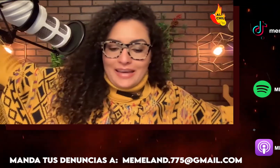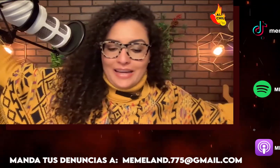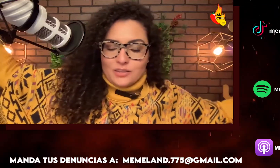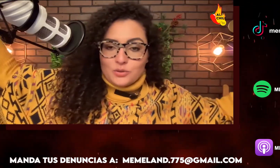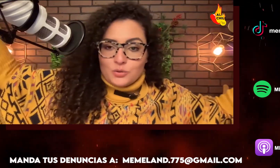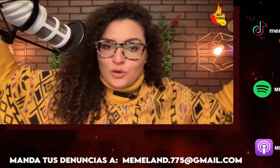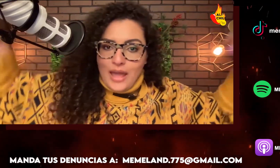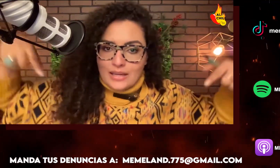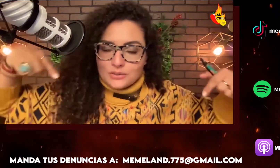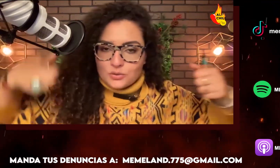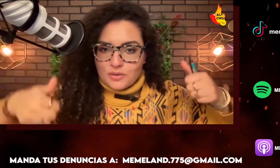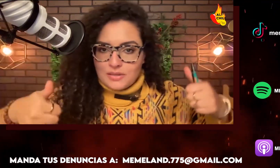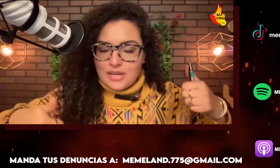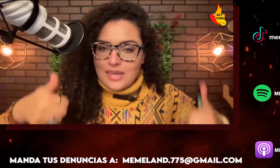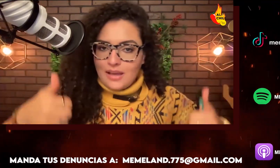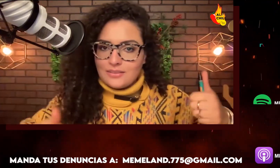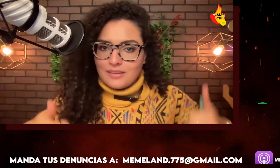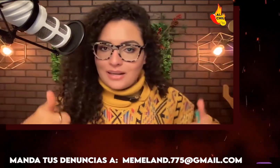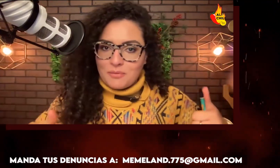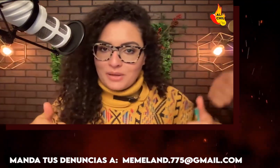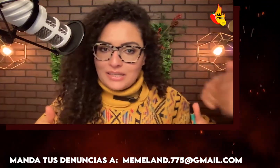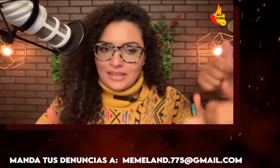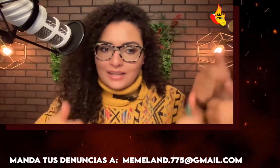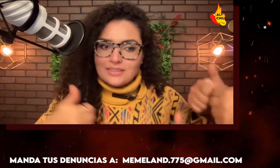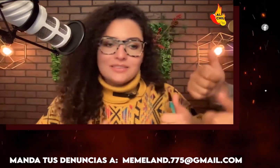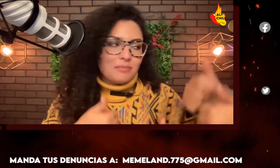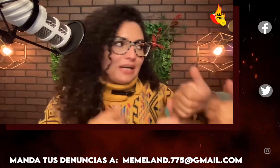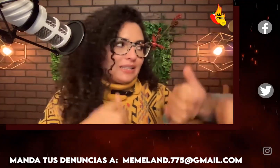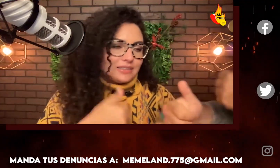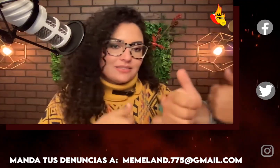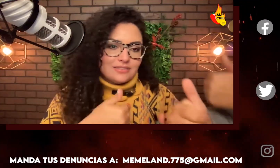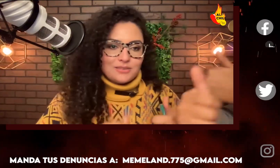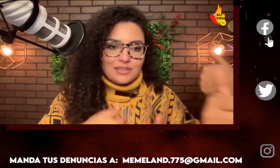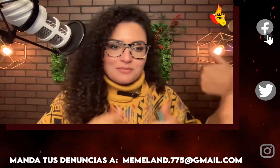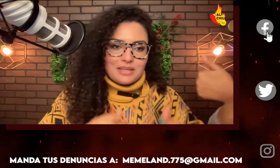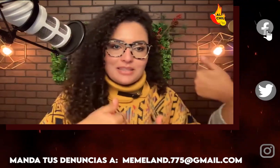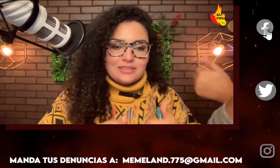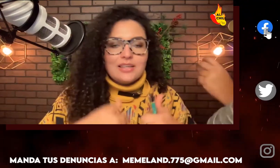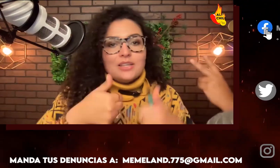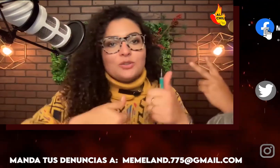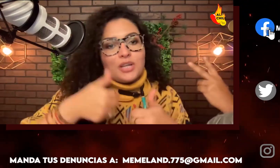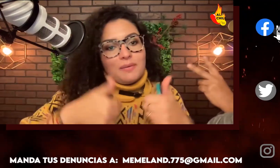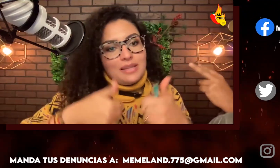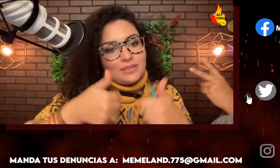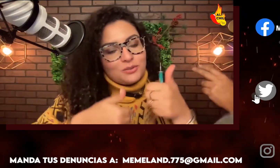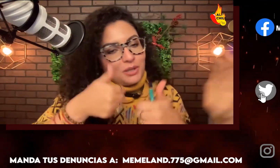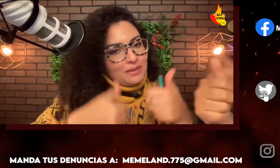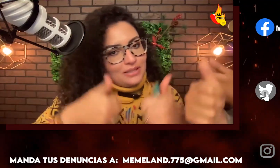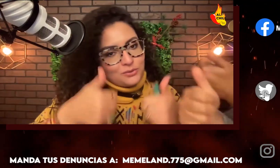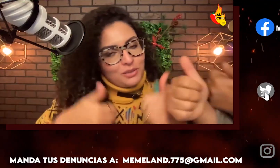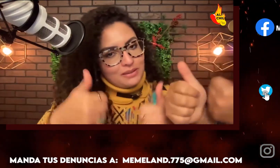olvide dejar su like, suscribirse y activar la campanita. Manitas, suelta las manitas.